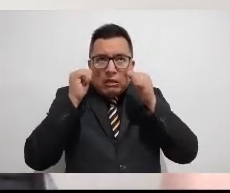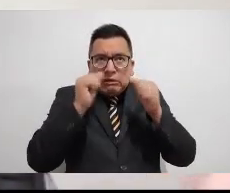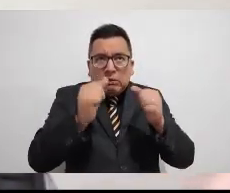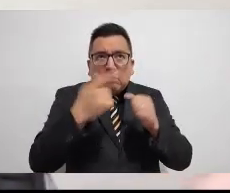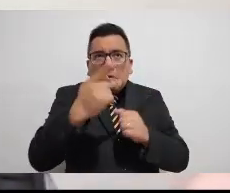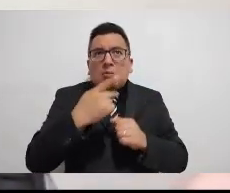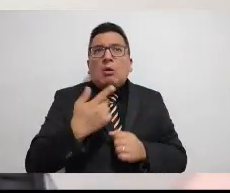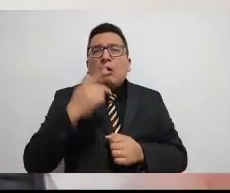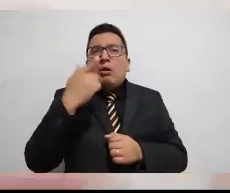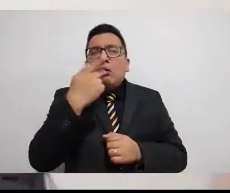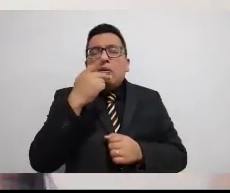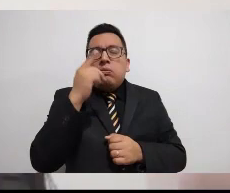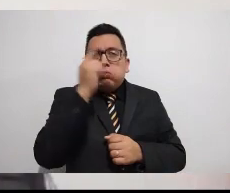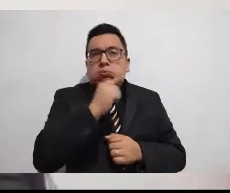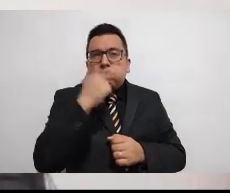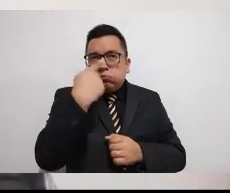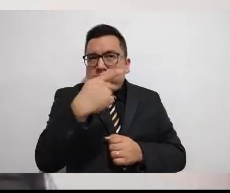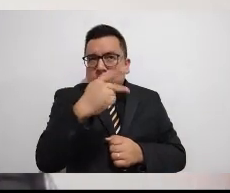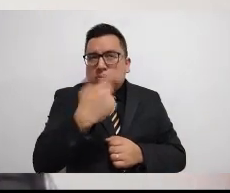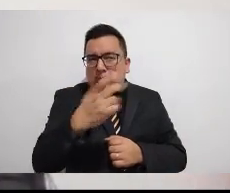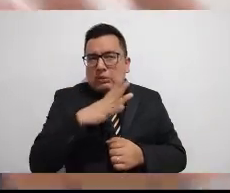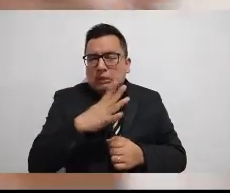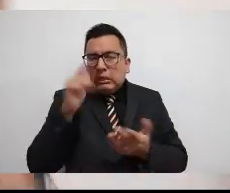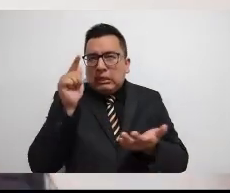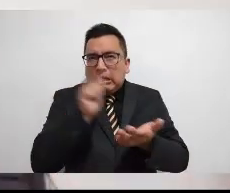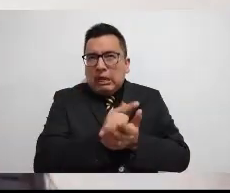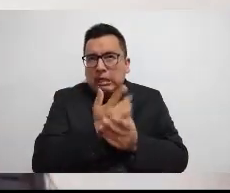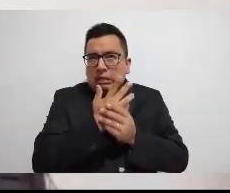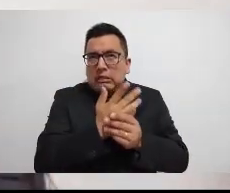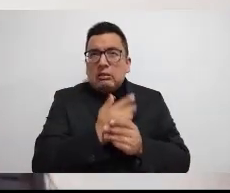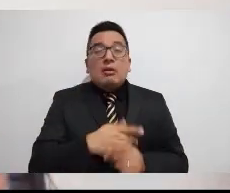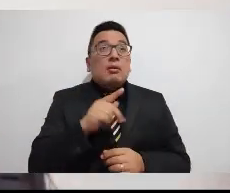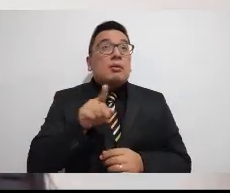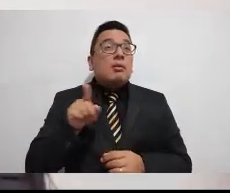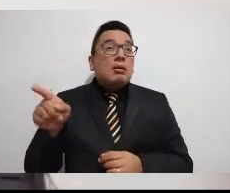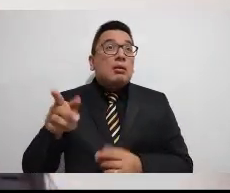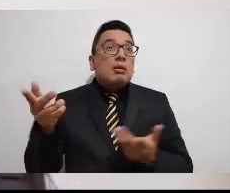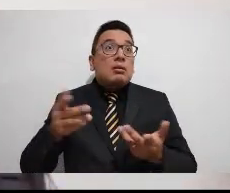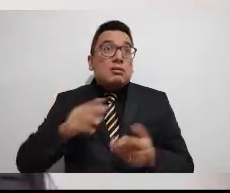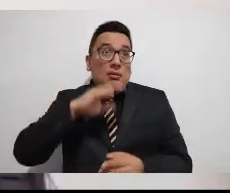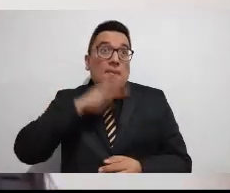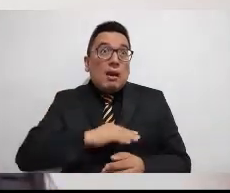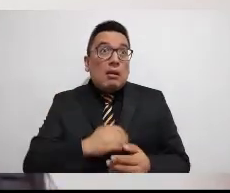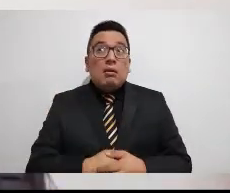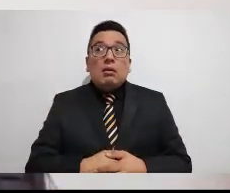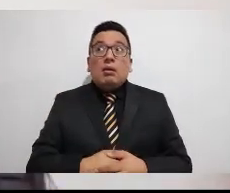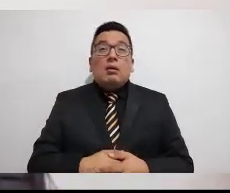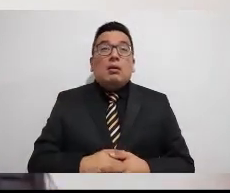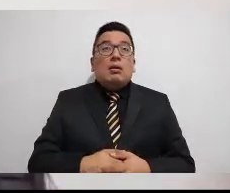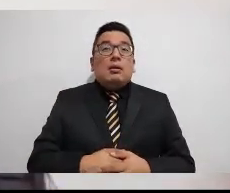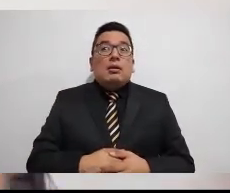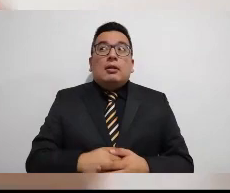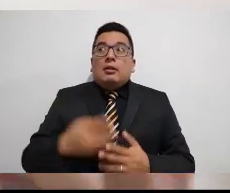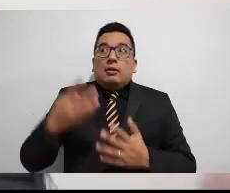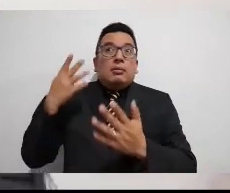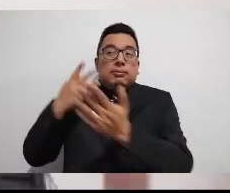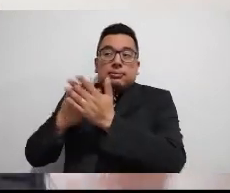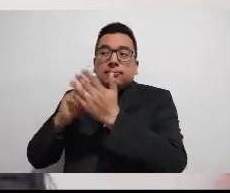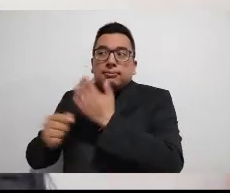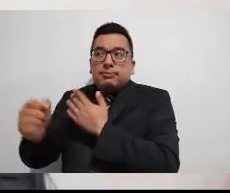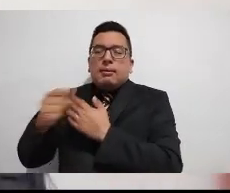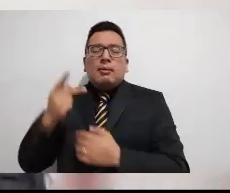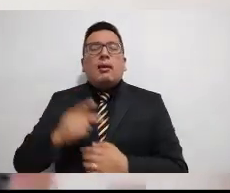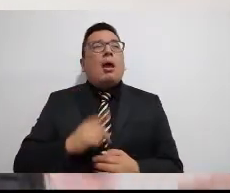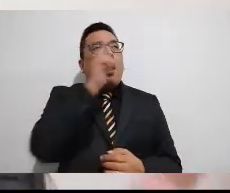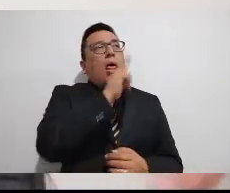porque es obligación del Estado. Todas son lenguas nacionales. ¿Qué ocurre cuando esta persona comete una infracción y llega? Pues hablan en